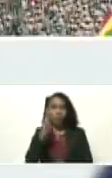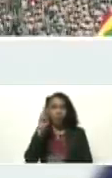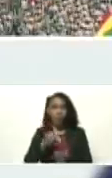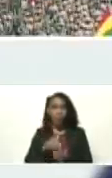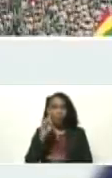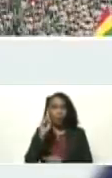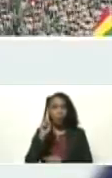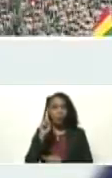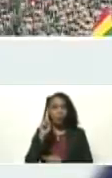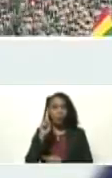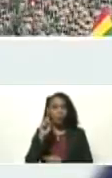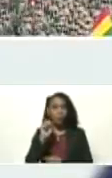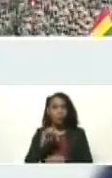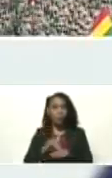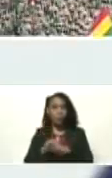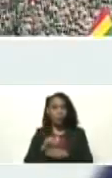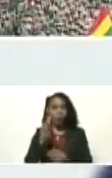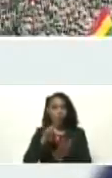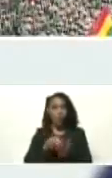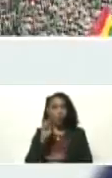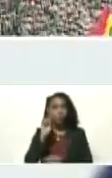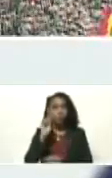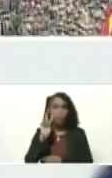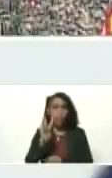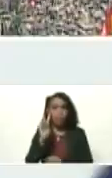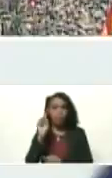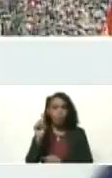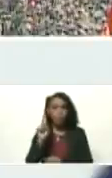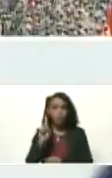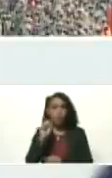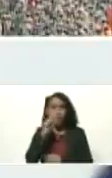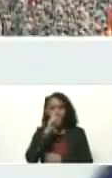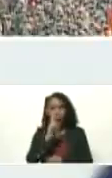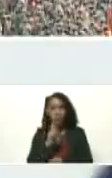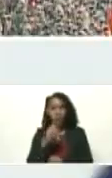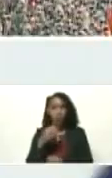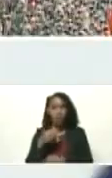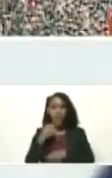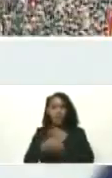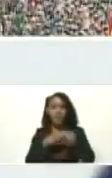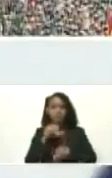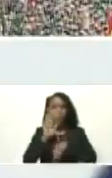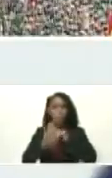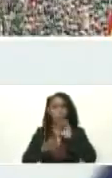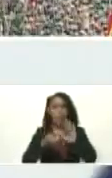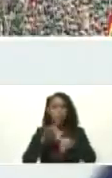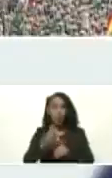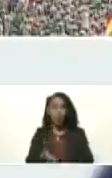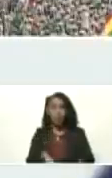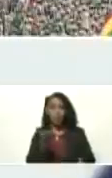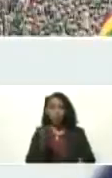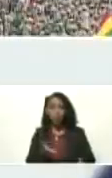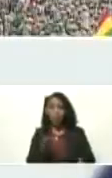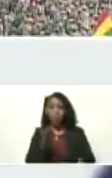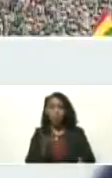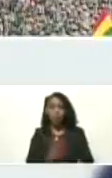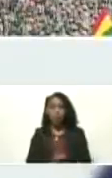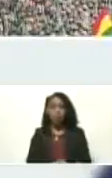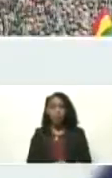2021 fue un año que dimos pasos acertados